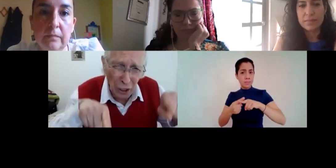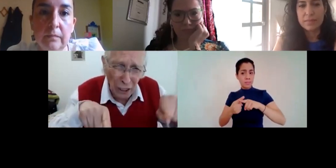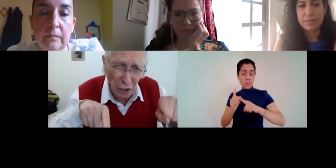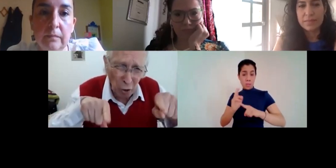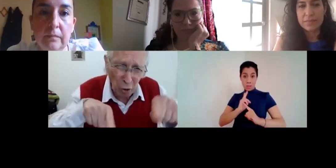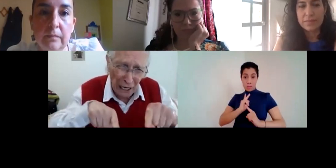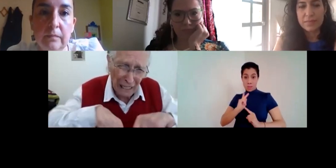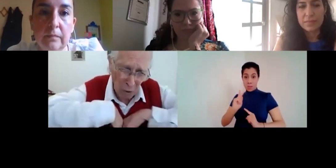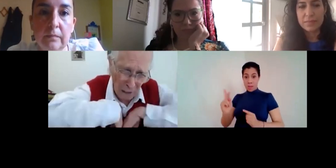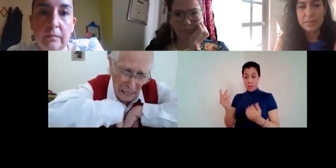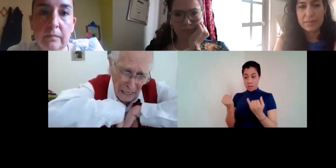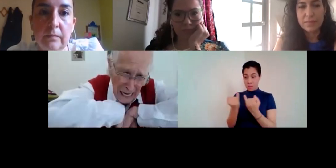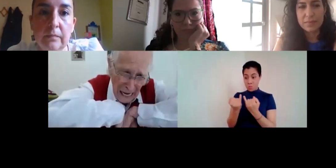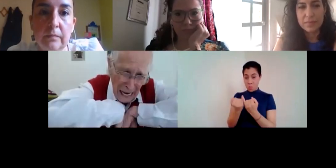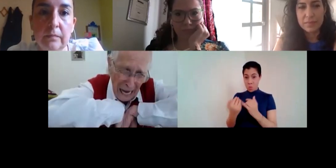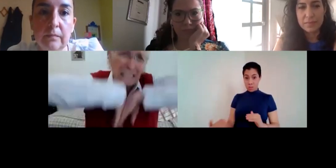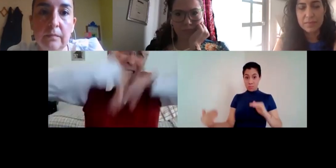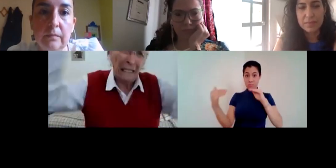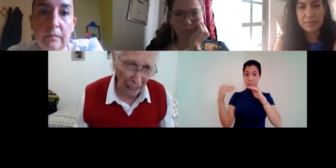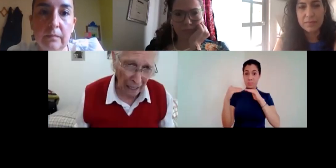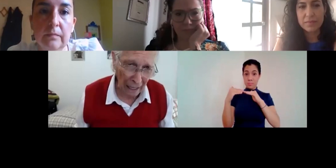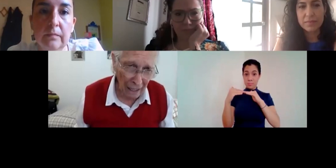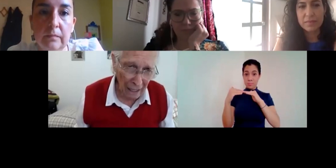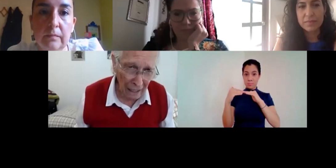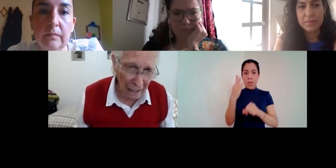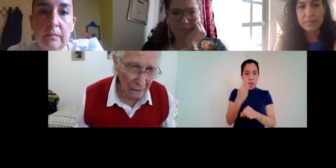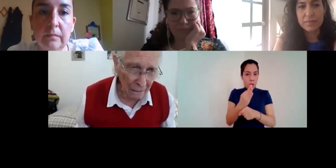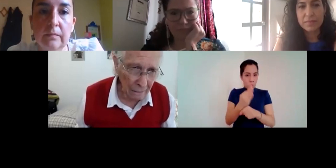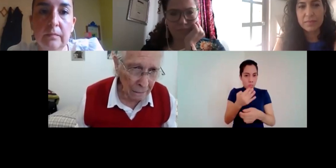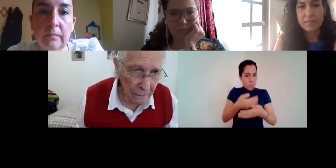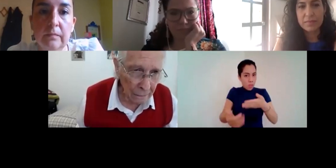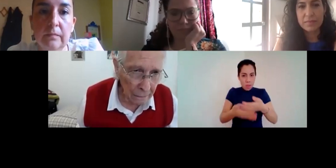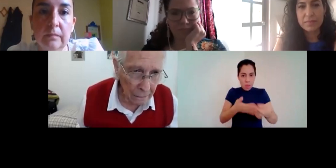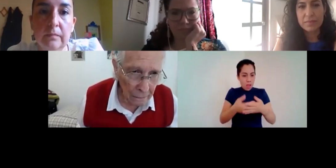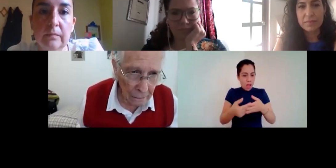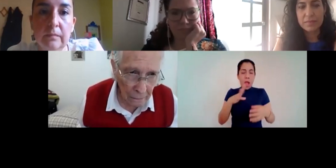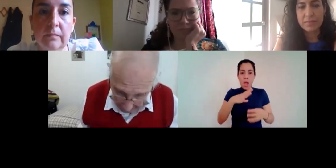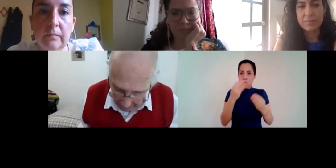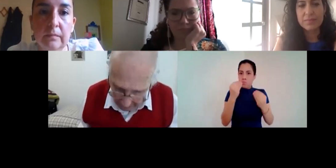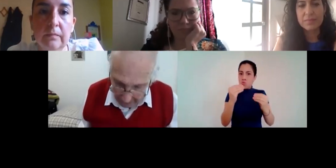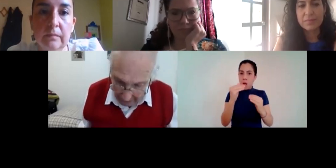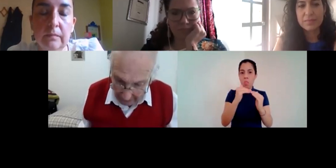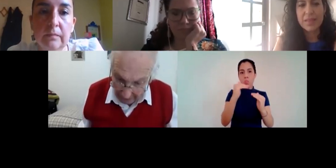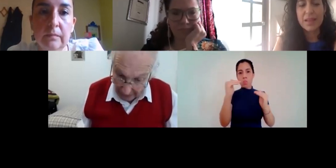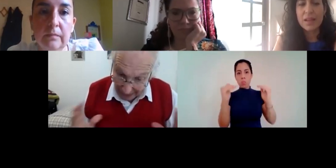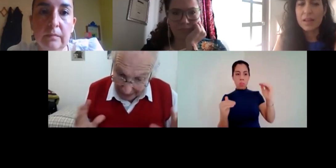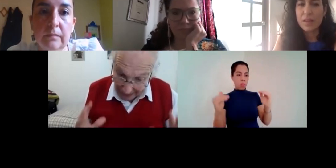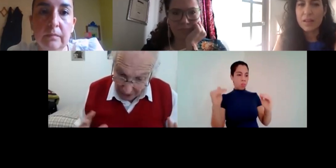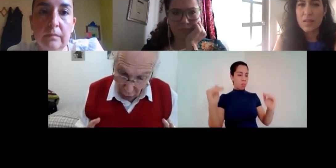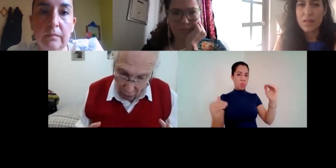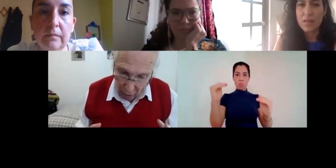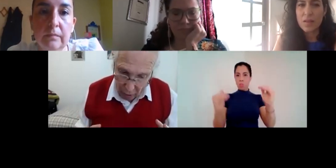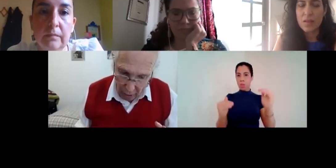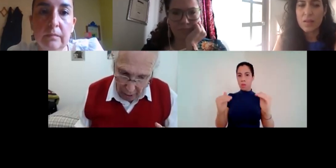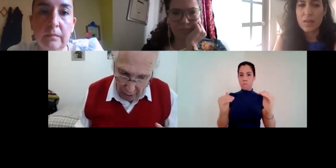donde las desigualdades han saltado a la vista ¿verdad? esto nos plantea